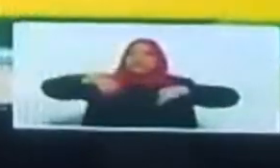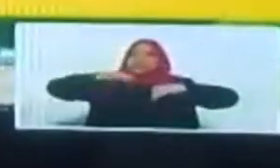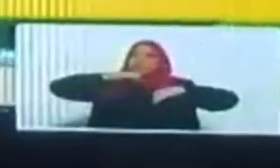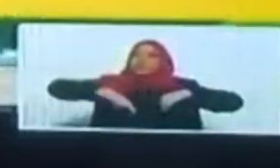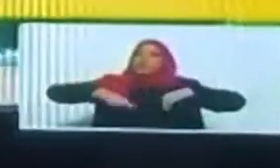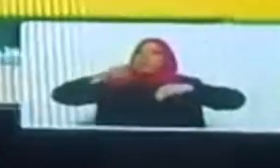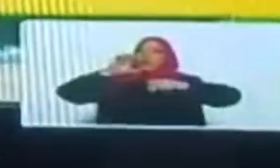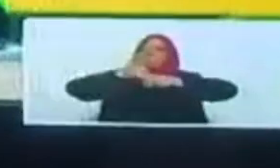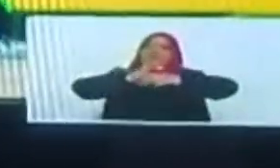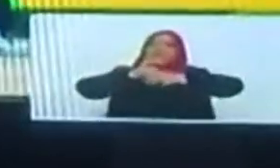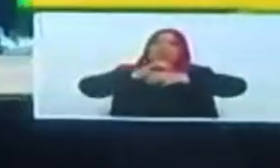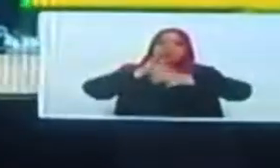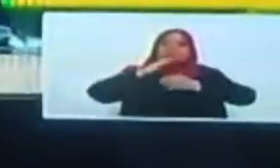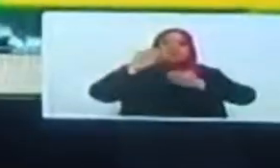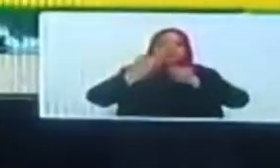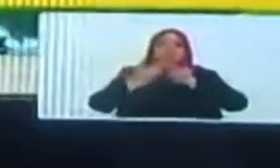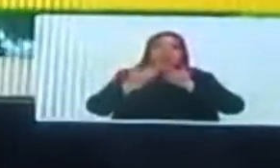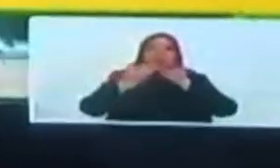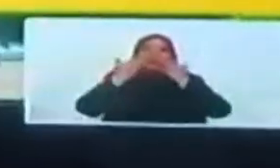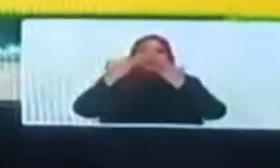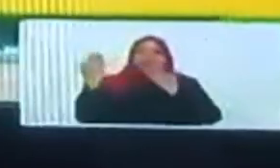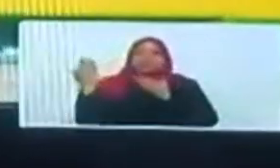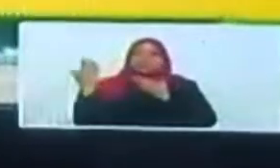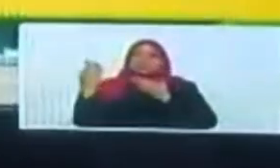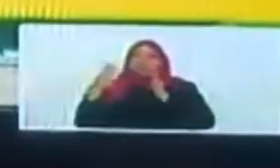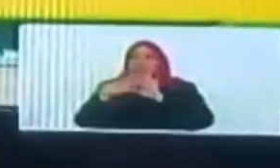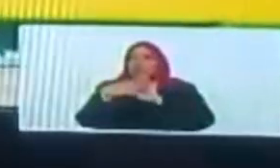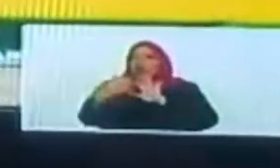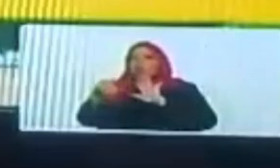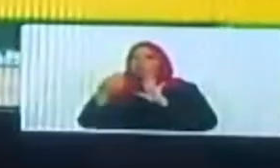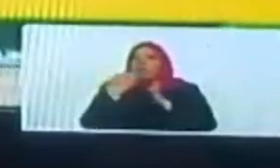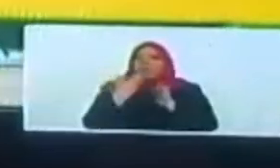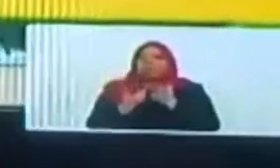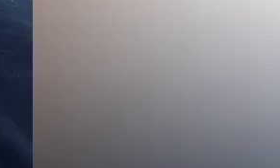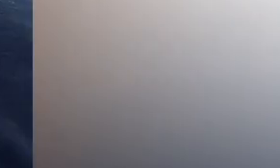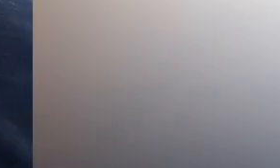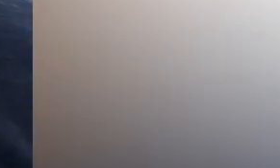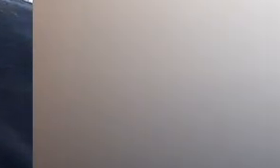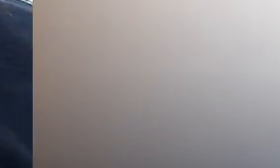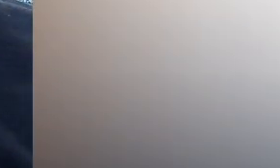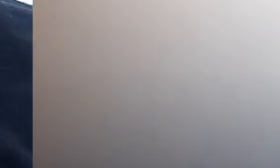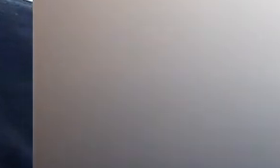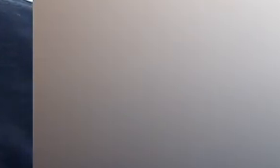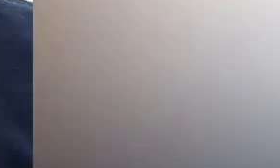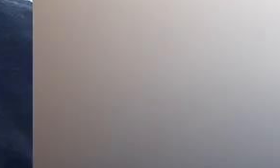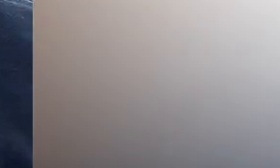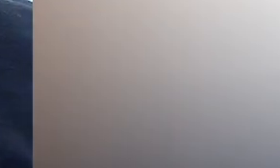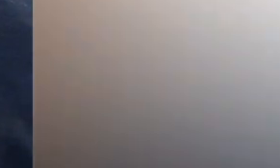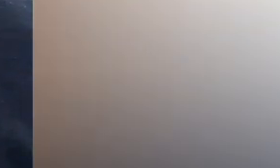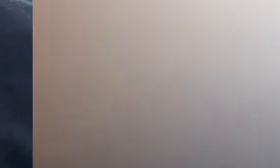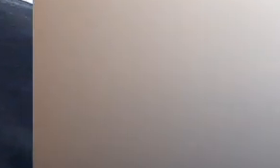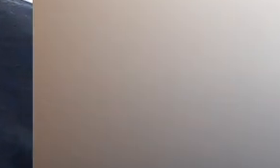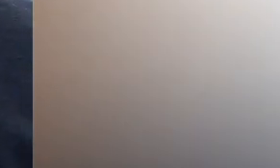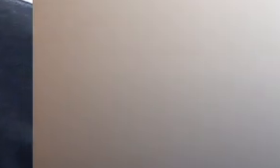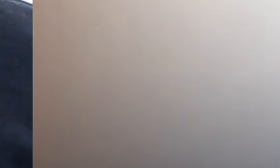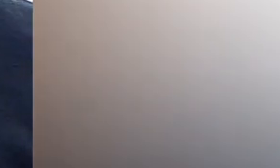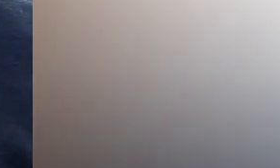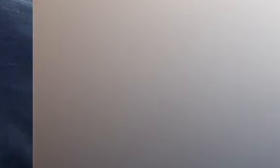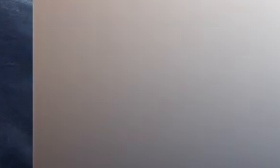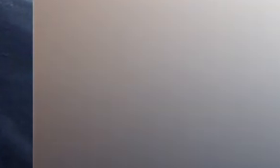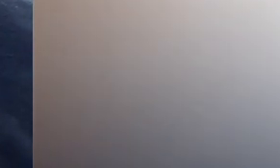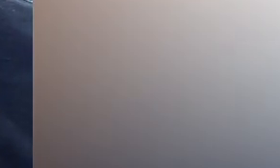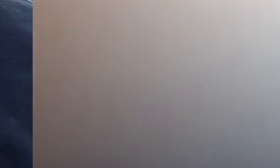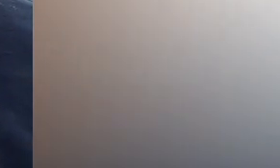médica de la niña. Si usted quiere verla, aquí tengo una copia de la historia médica de la niña. Entonces ahora todos somos ultraderecha,